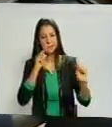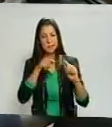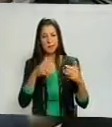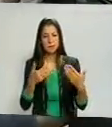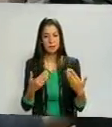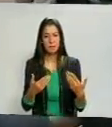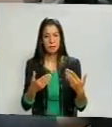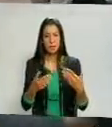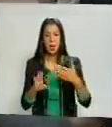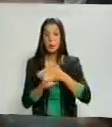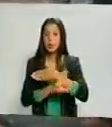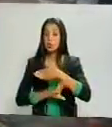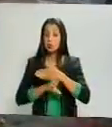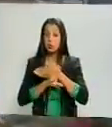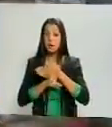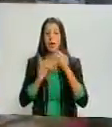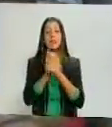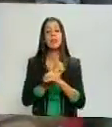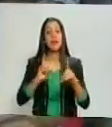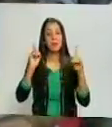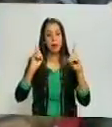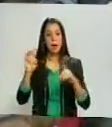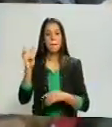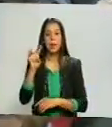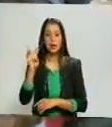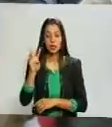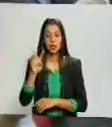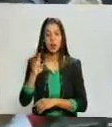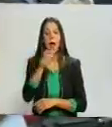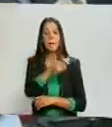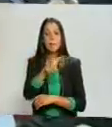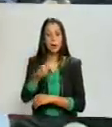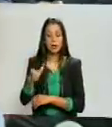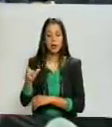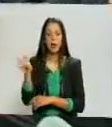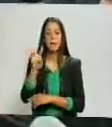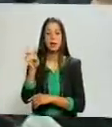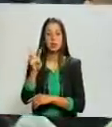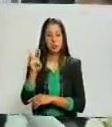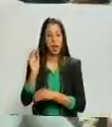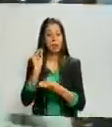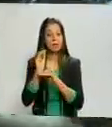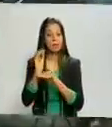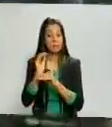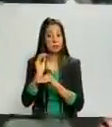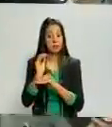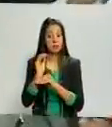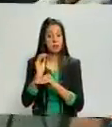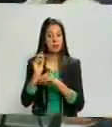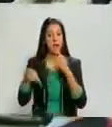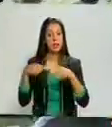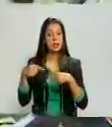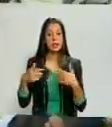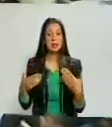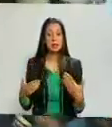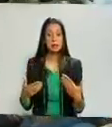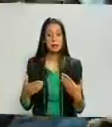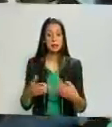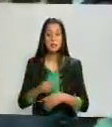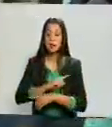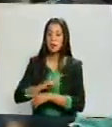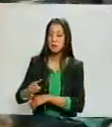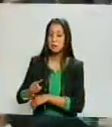blindar la democracia que hoy tenemos los venezolanos y las venezolanas. Seguidamente, le indicó